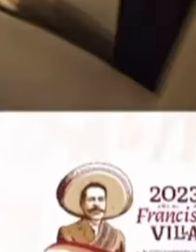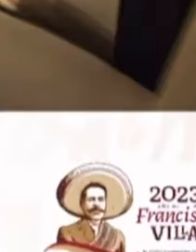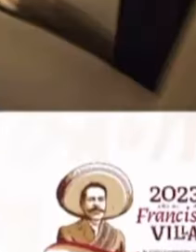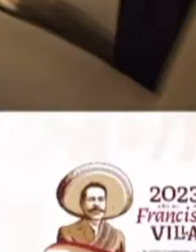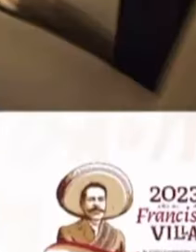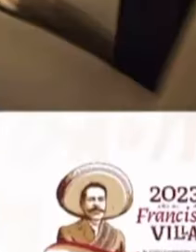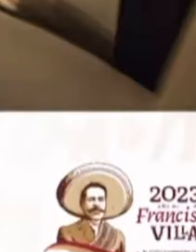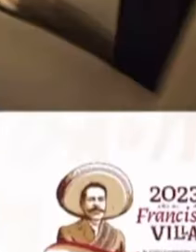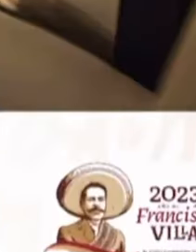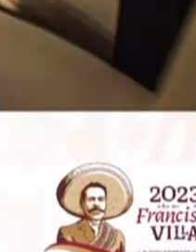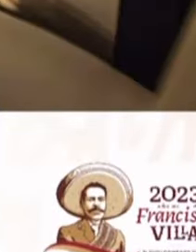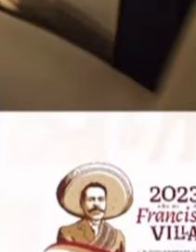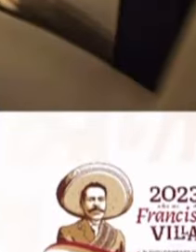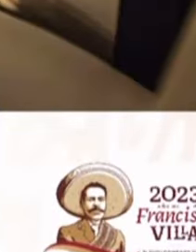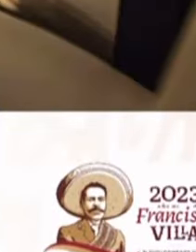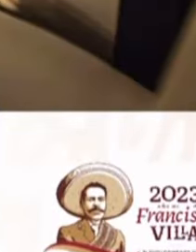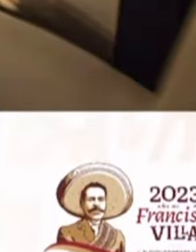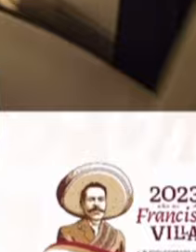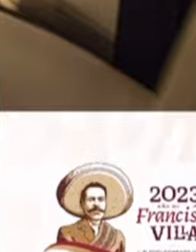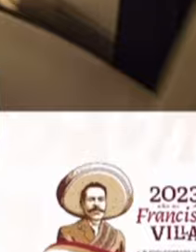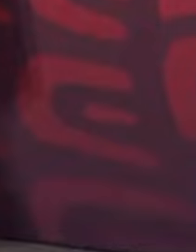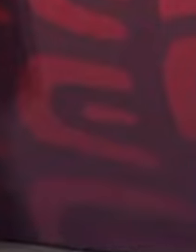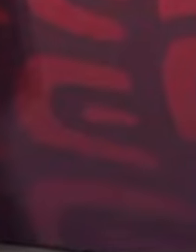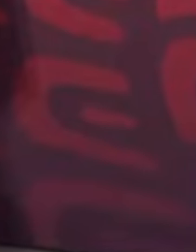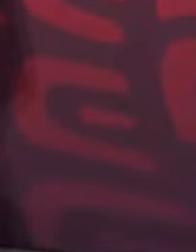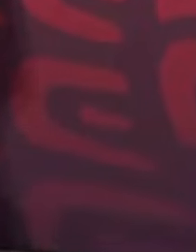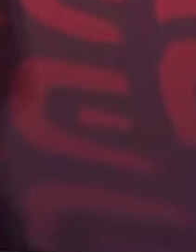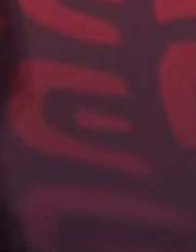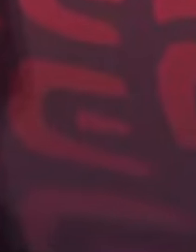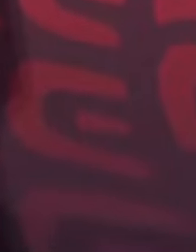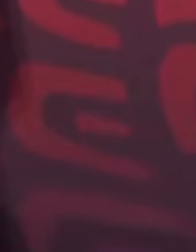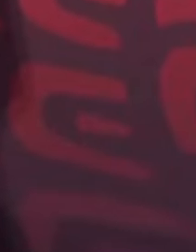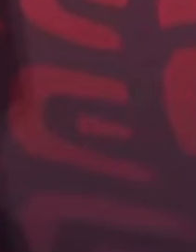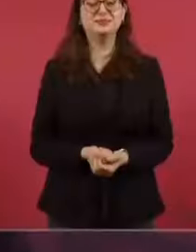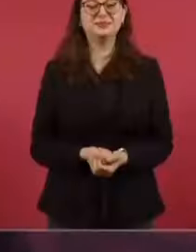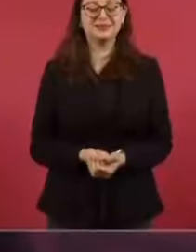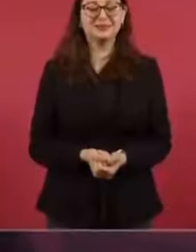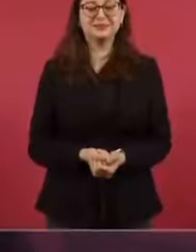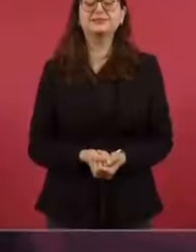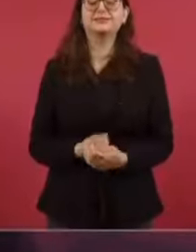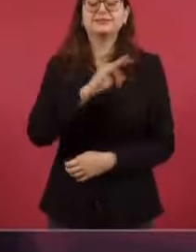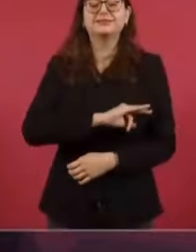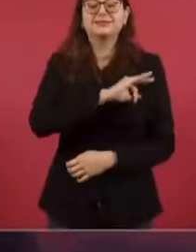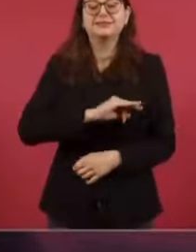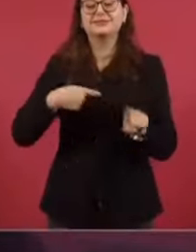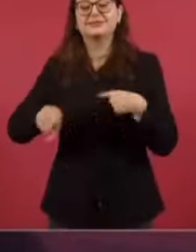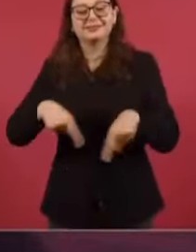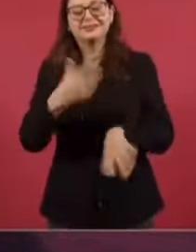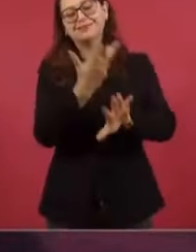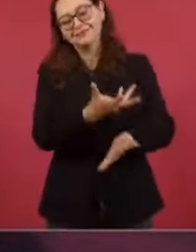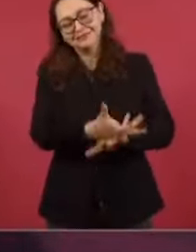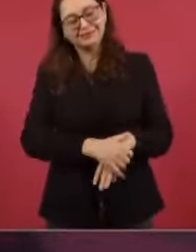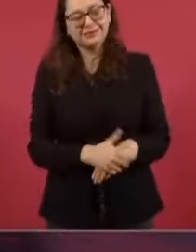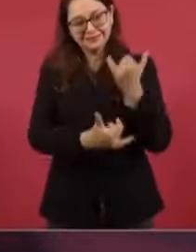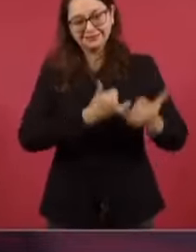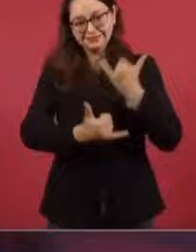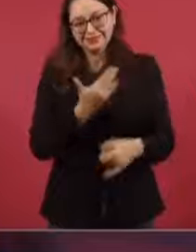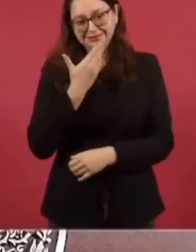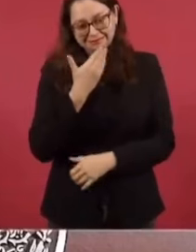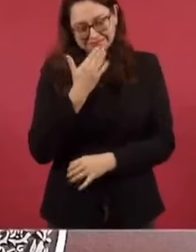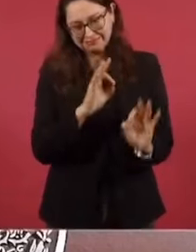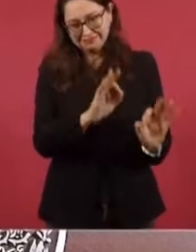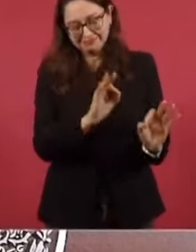Felicidades a el América por su triunfo. Jugaron muy bien, independientemente de la